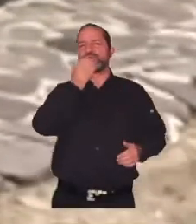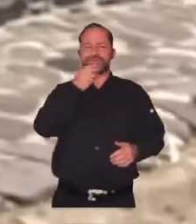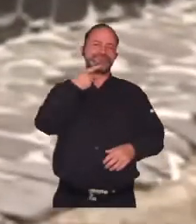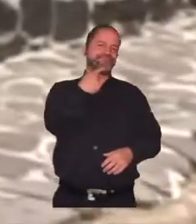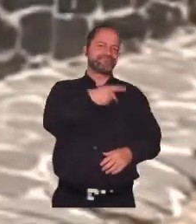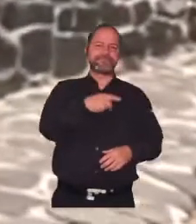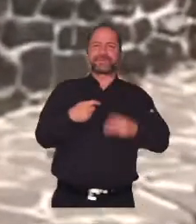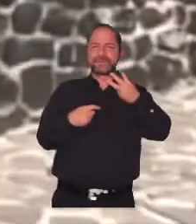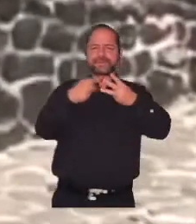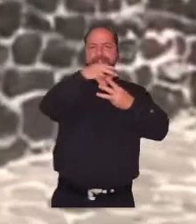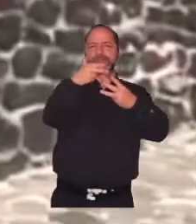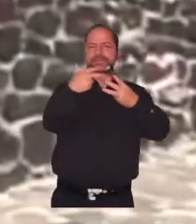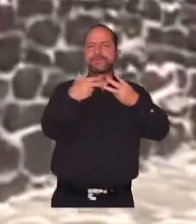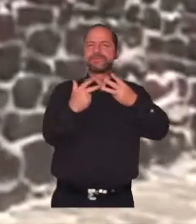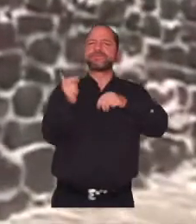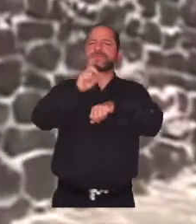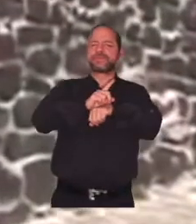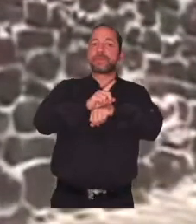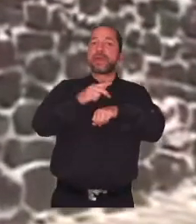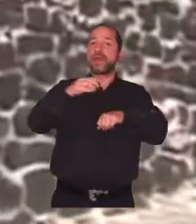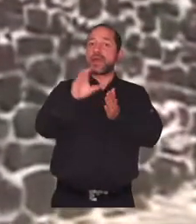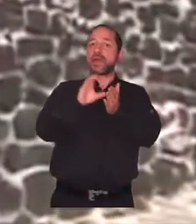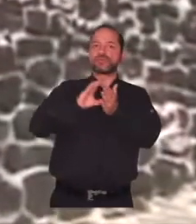tiempo entre los mexicas